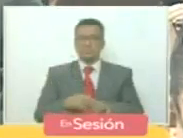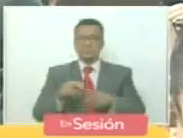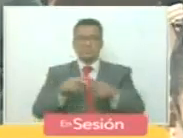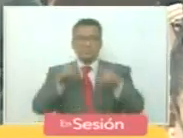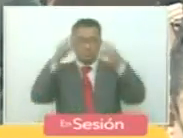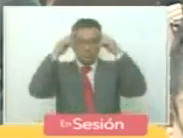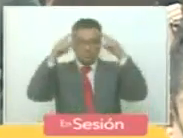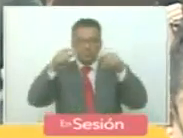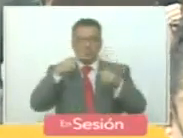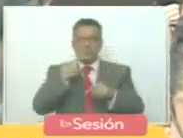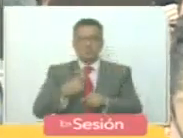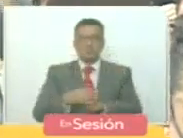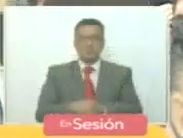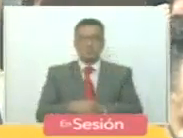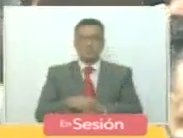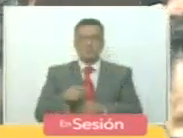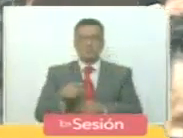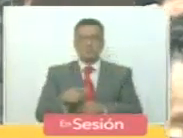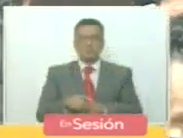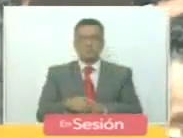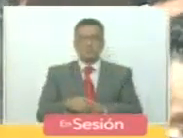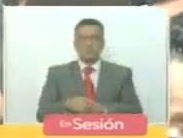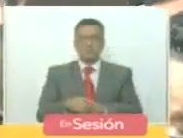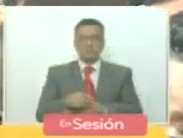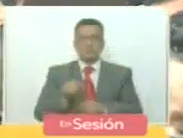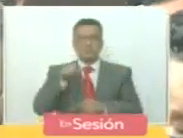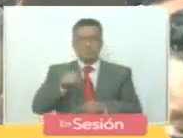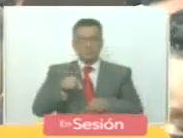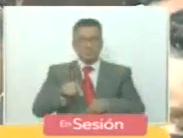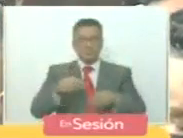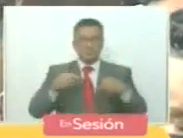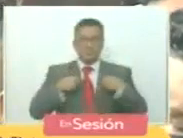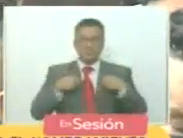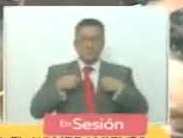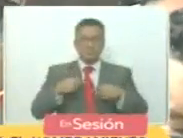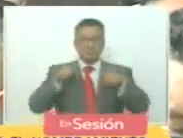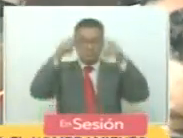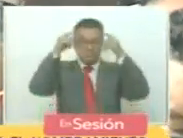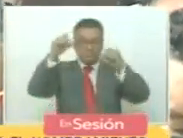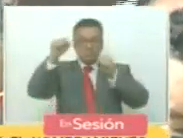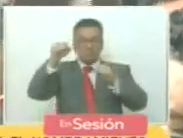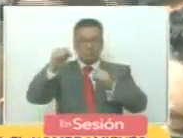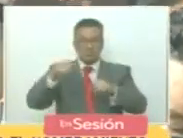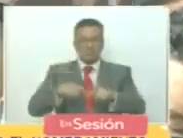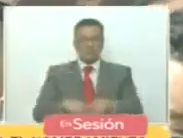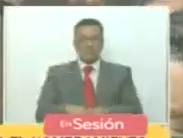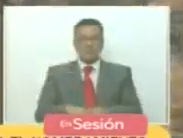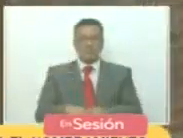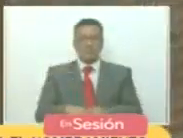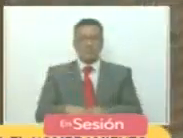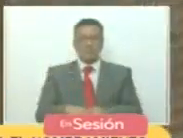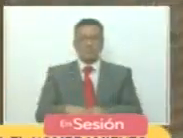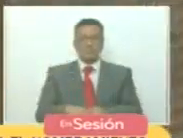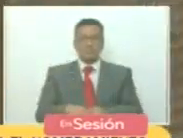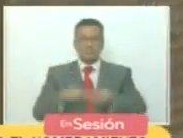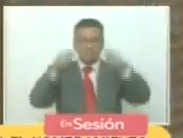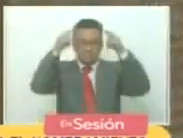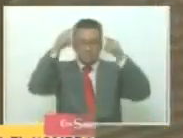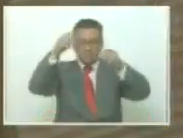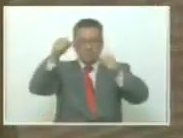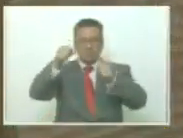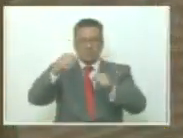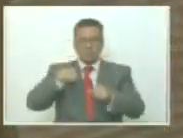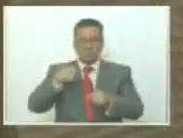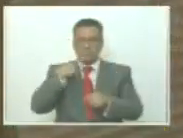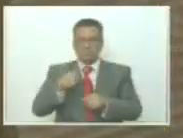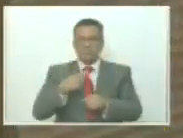comandante Chávez dice, porque está vivo. ¡Viva Chávez! ¡Viva! Comandante Chávez